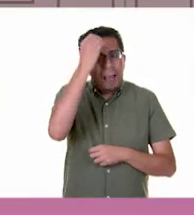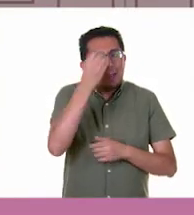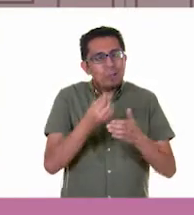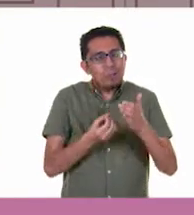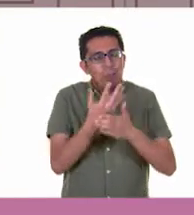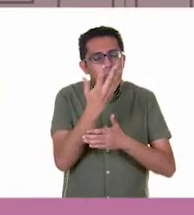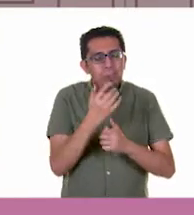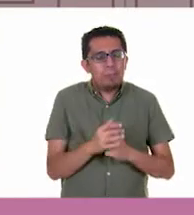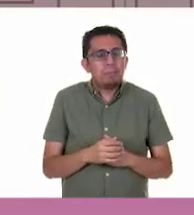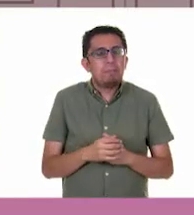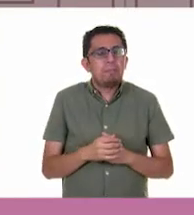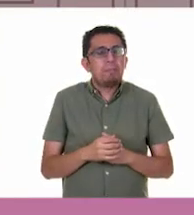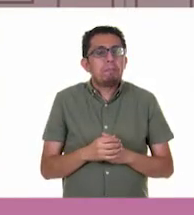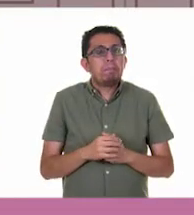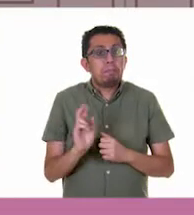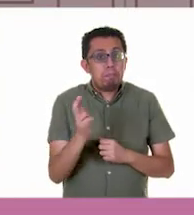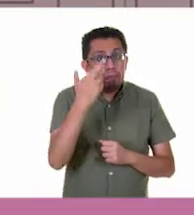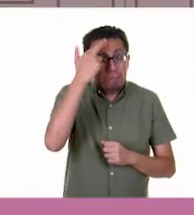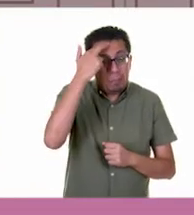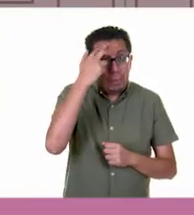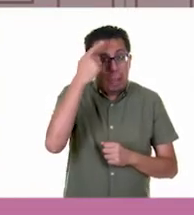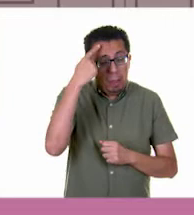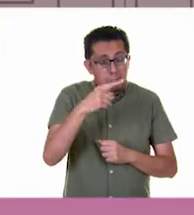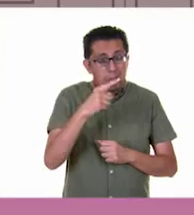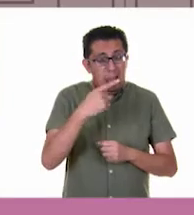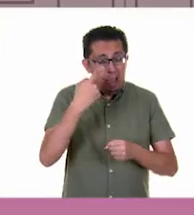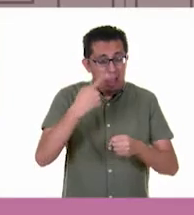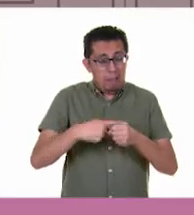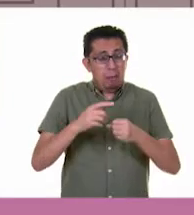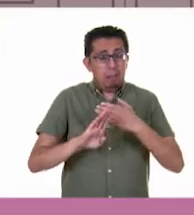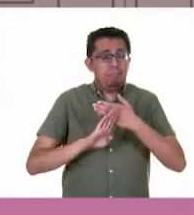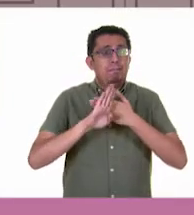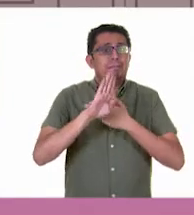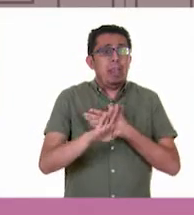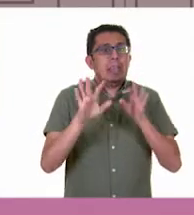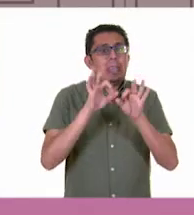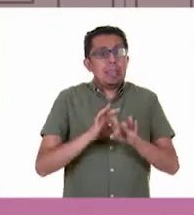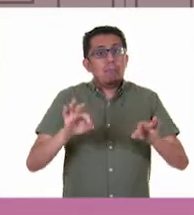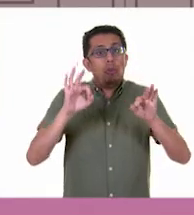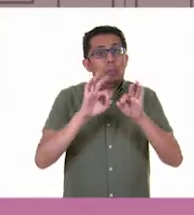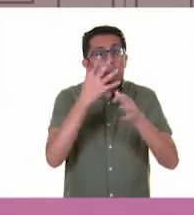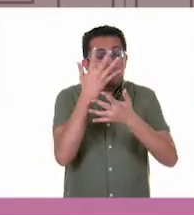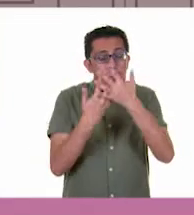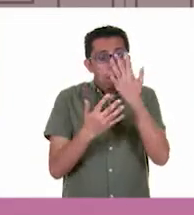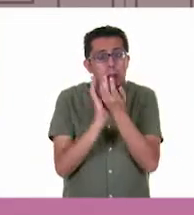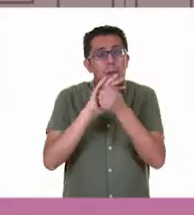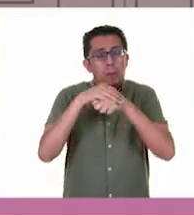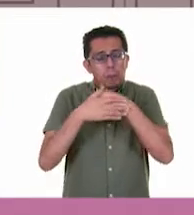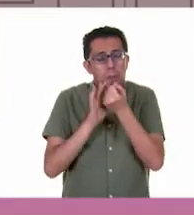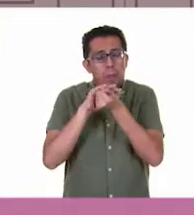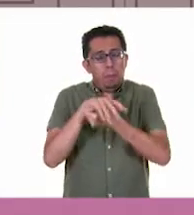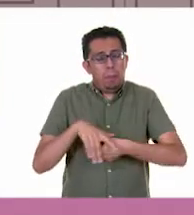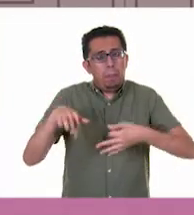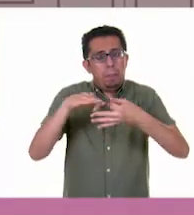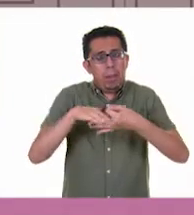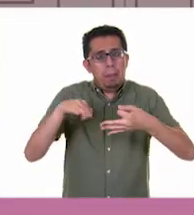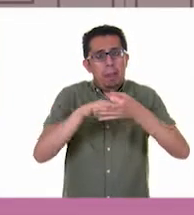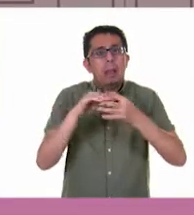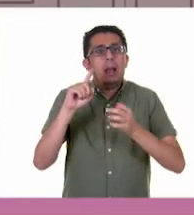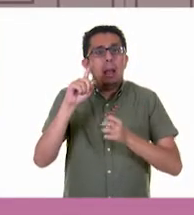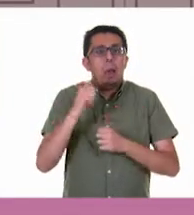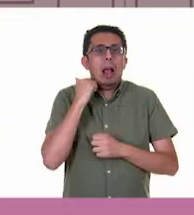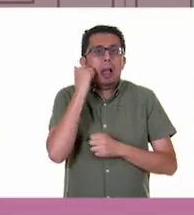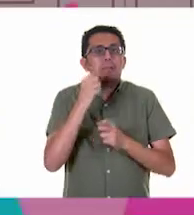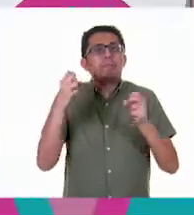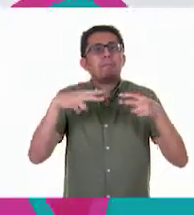conocimiento nuevo. Y recuerden, para evitar enfermedades es importante lavarse las manos frecuentemente con agua y jabón.